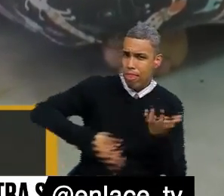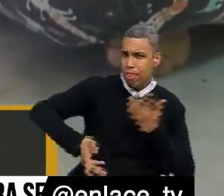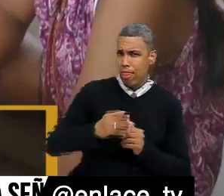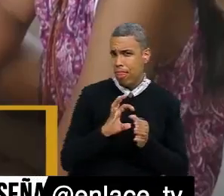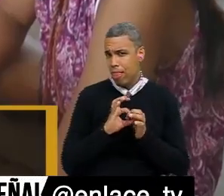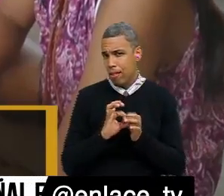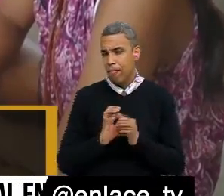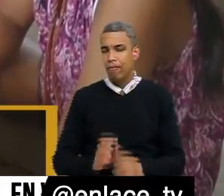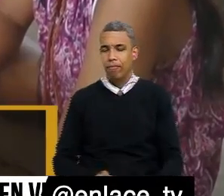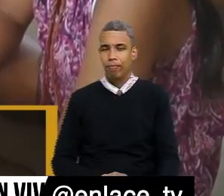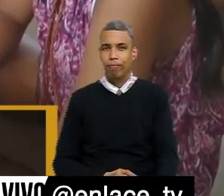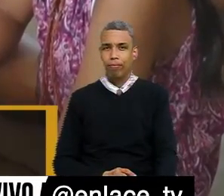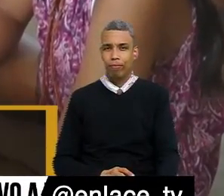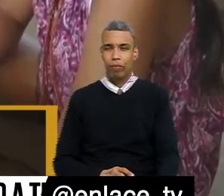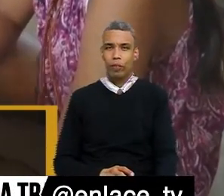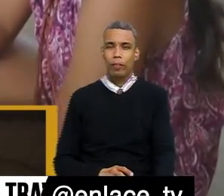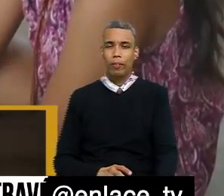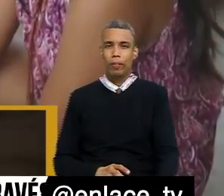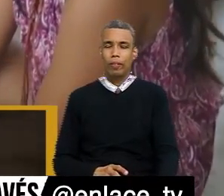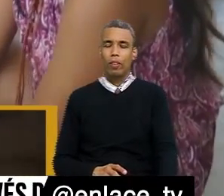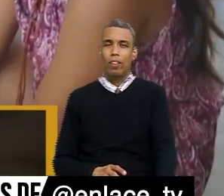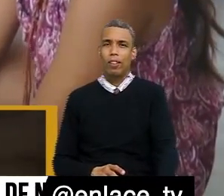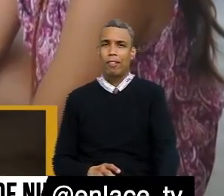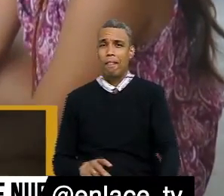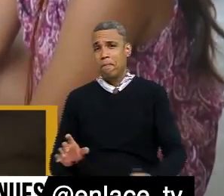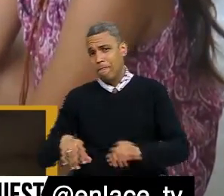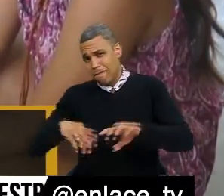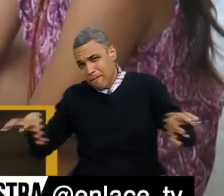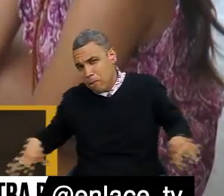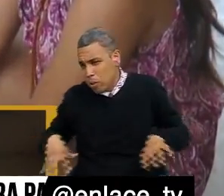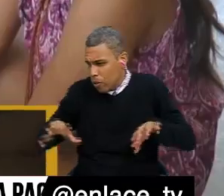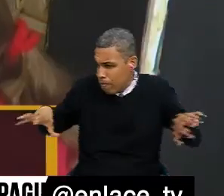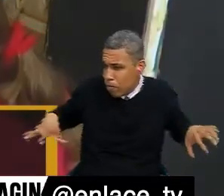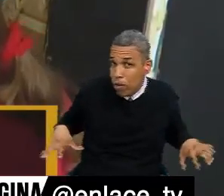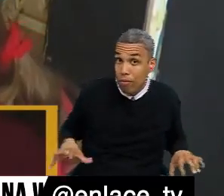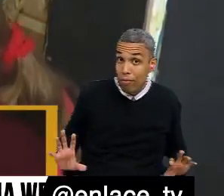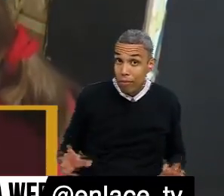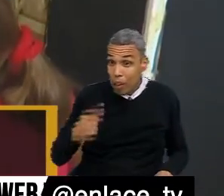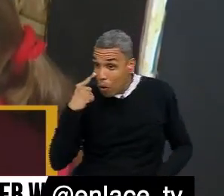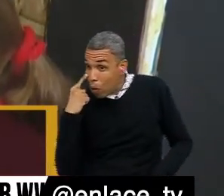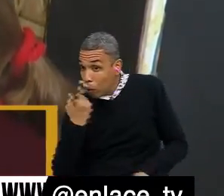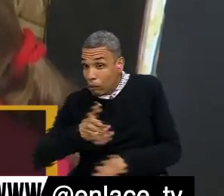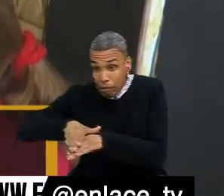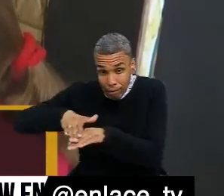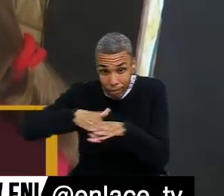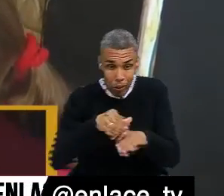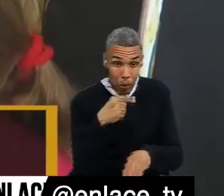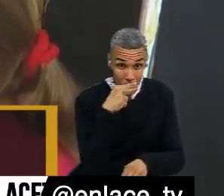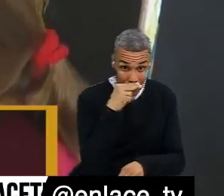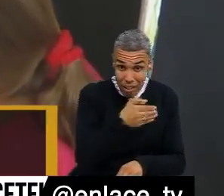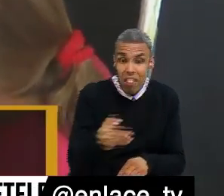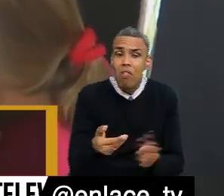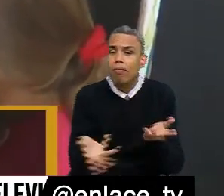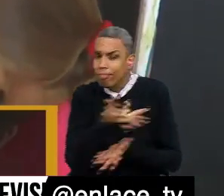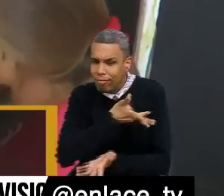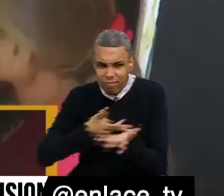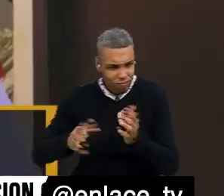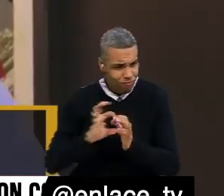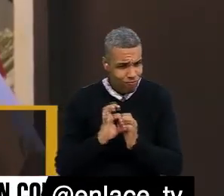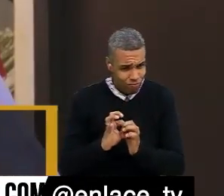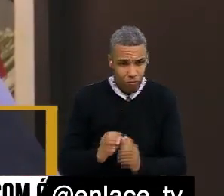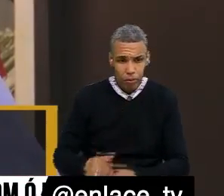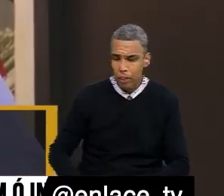en Convivencia? Porque simplemente desde todas las actividades que hacemos aquí, invitamos a los niños a que aprendan a convivir en paz y sobre todo tengan